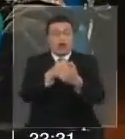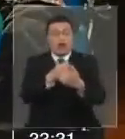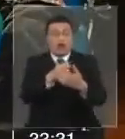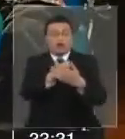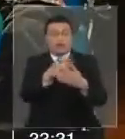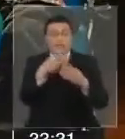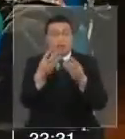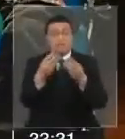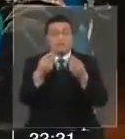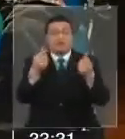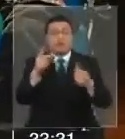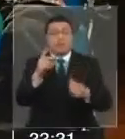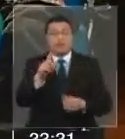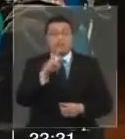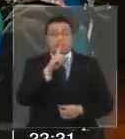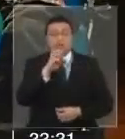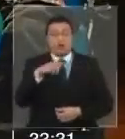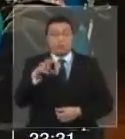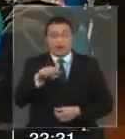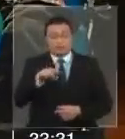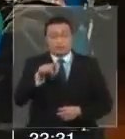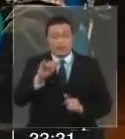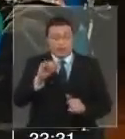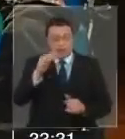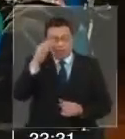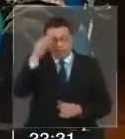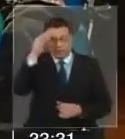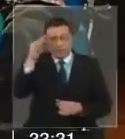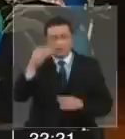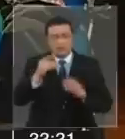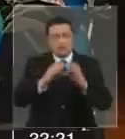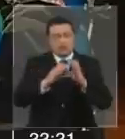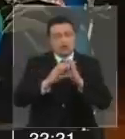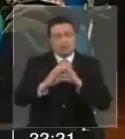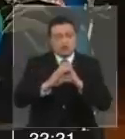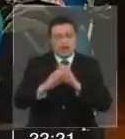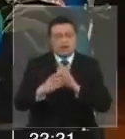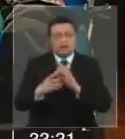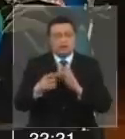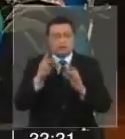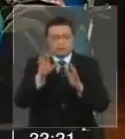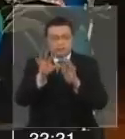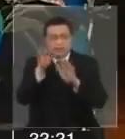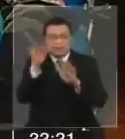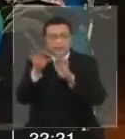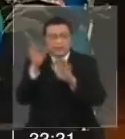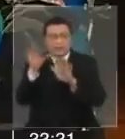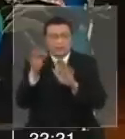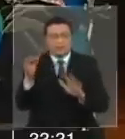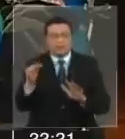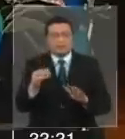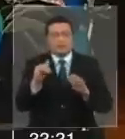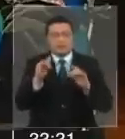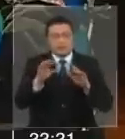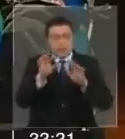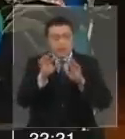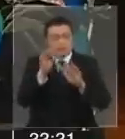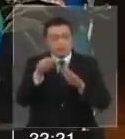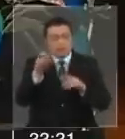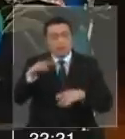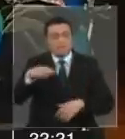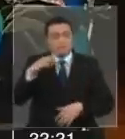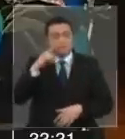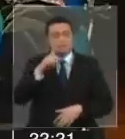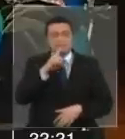espíritu de Tomás, de entenderlo, de comunicarnos, de descifrarlo, de descifrar este misterio